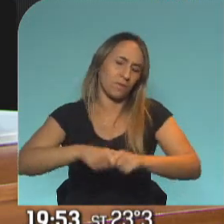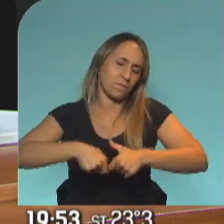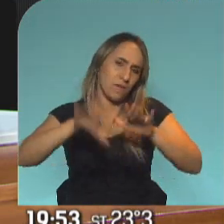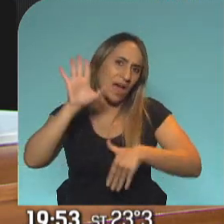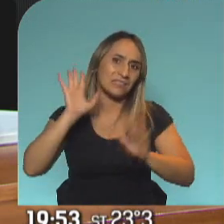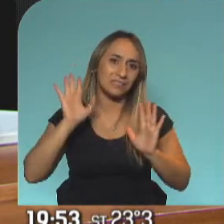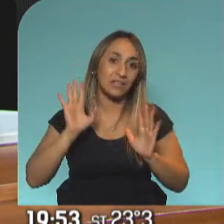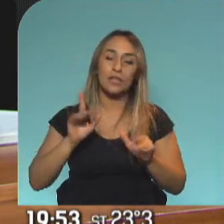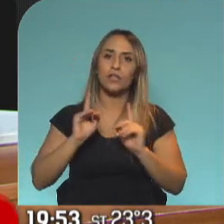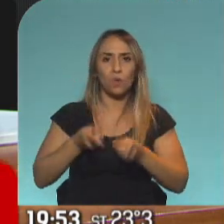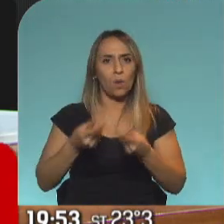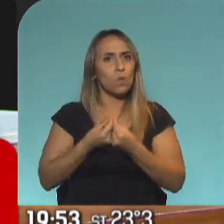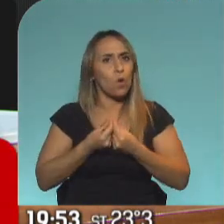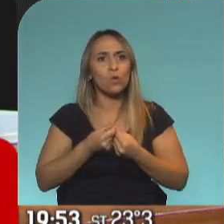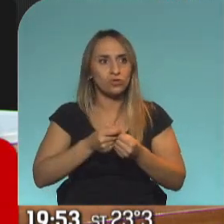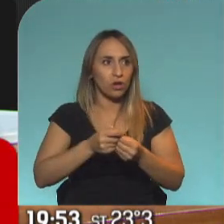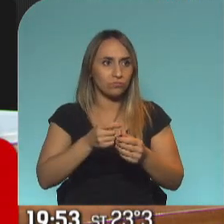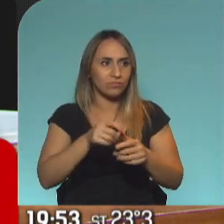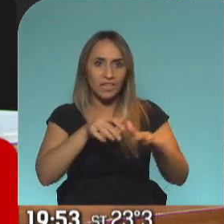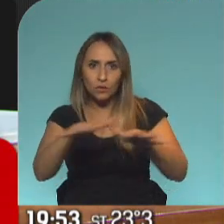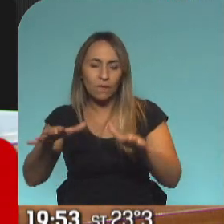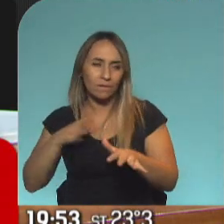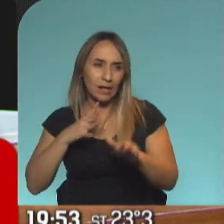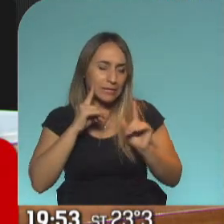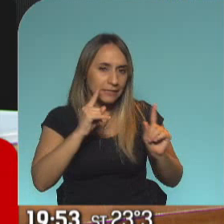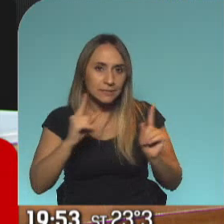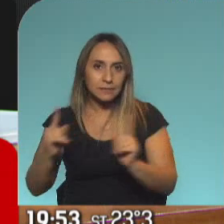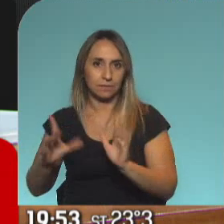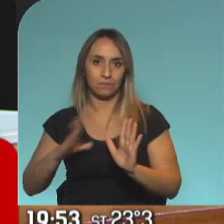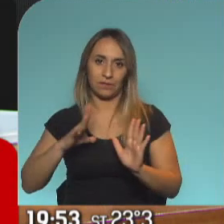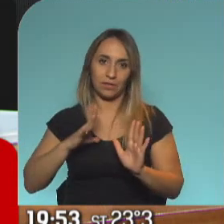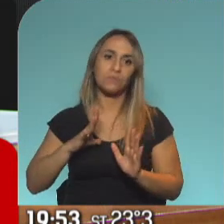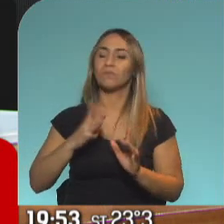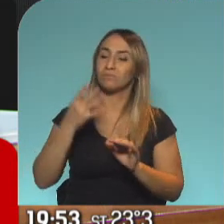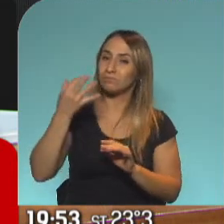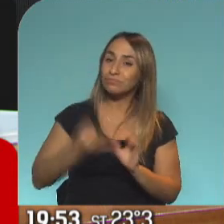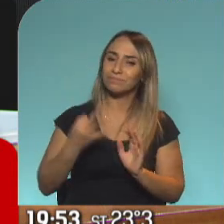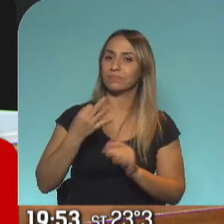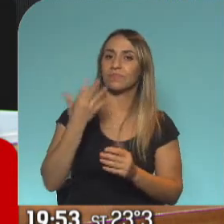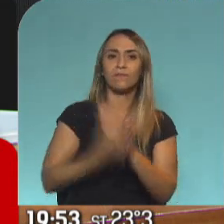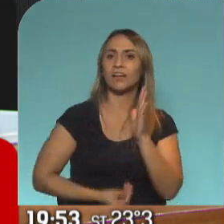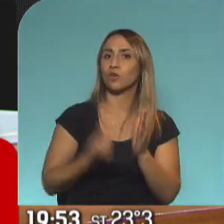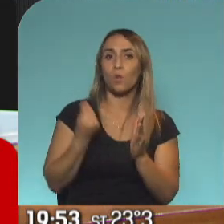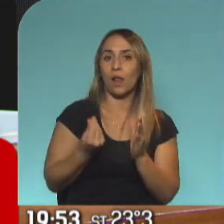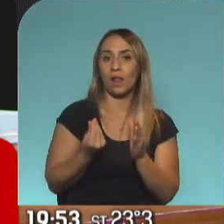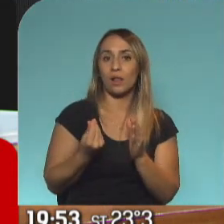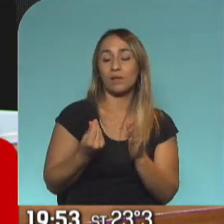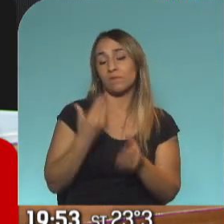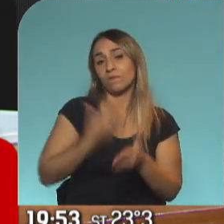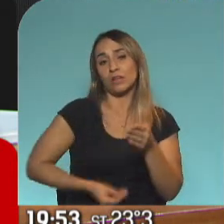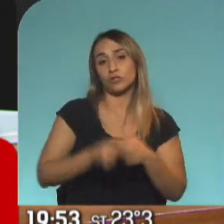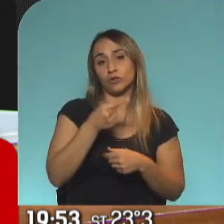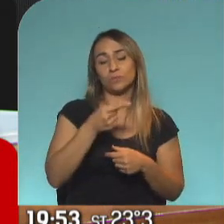hay muchísimos casos que hay que atender. Pero aquí falla, evidentemente, no solamente falla el que toma la decisión, sino